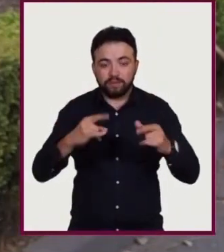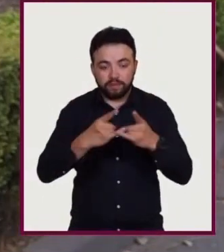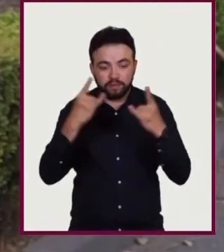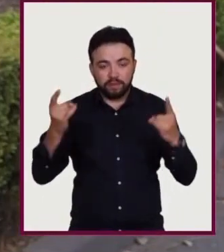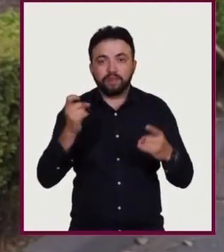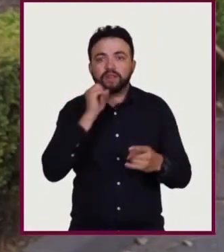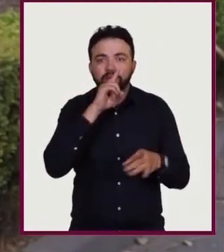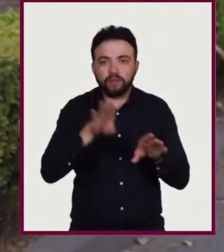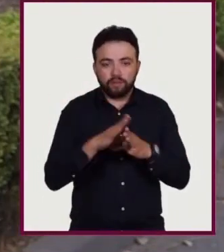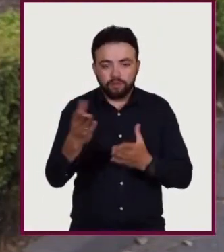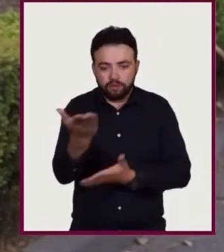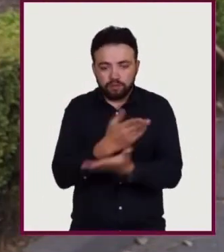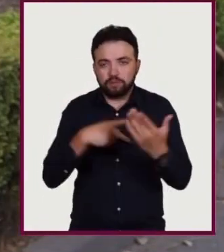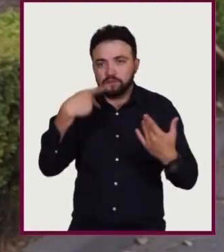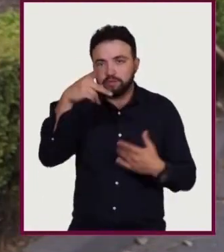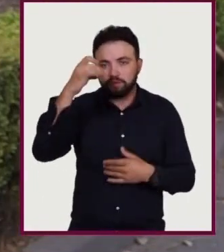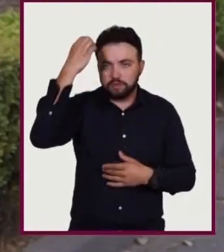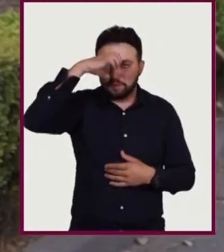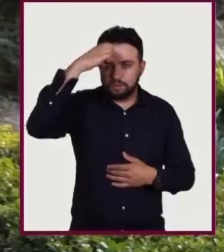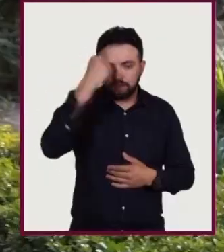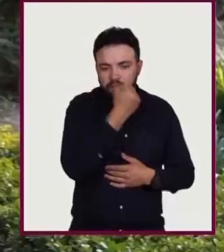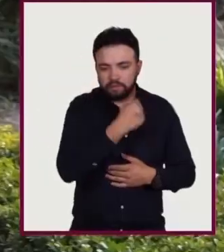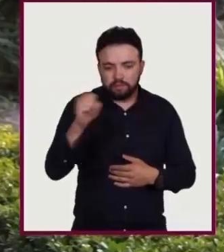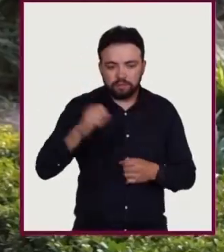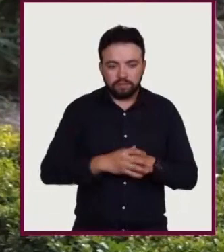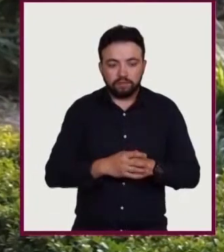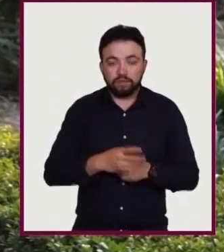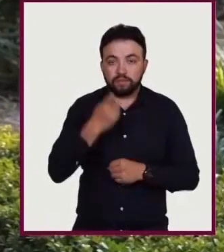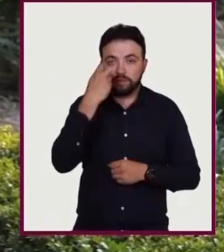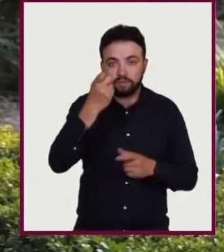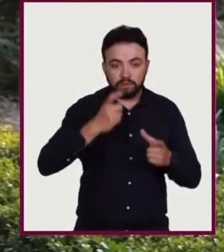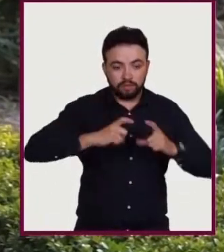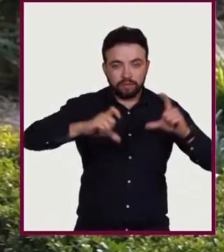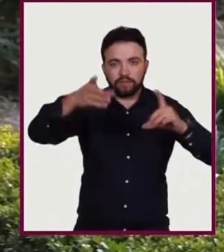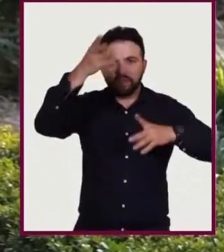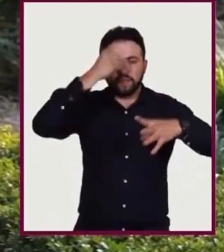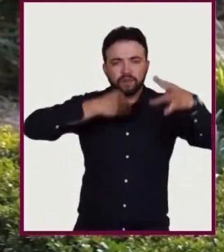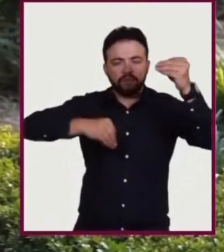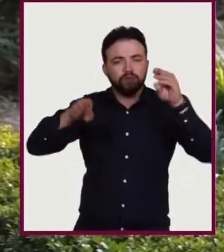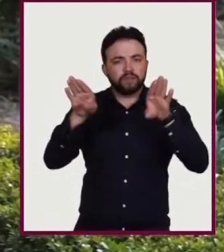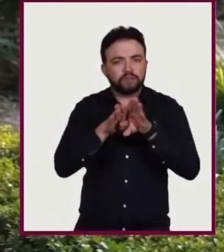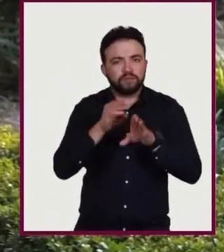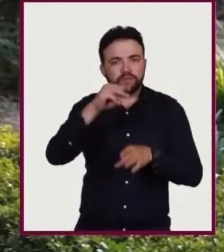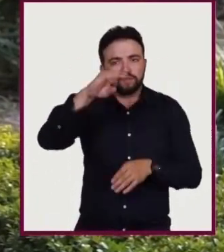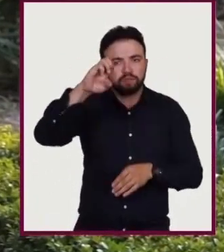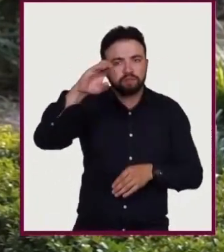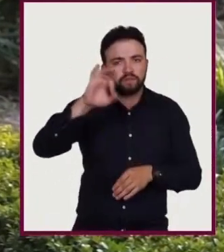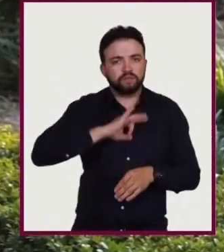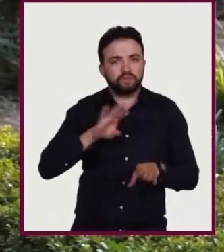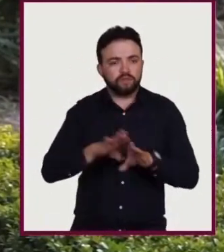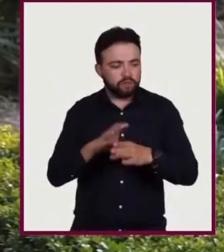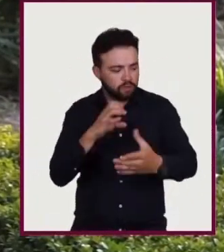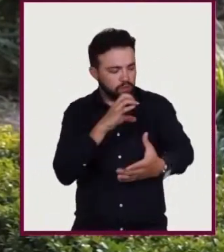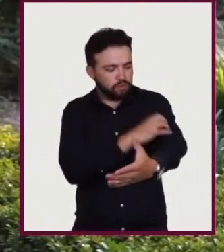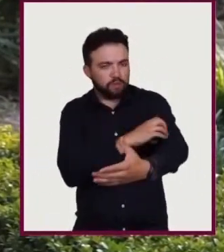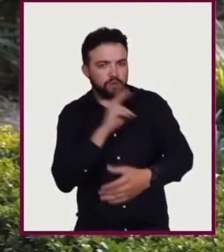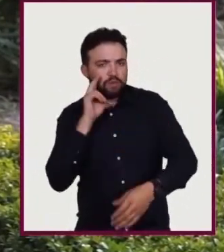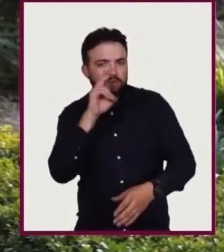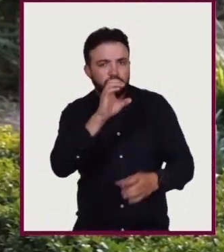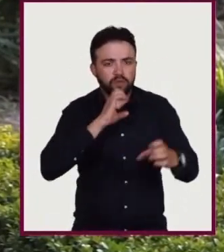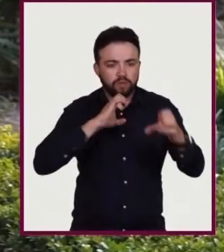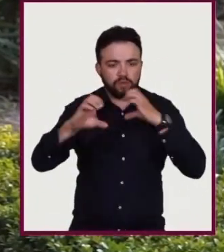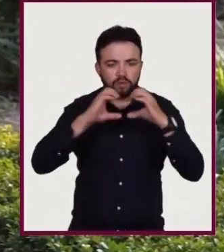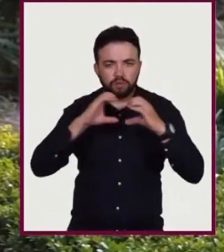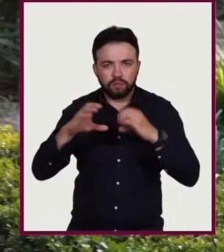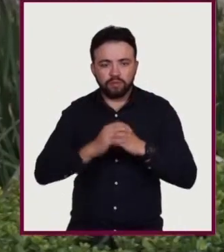por compartirnos tu talento y formas de explorar la vida. En este episodio aprendimos cómo es que los memes tienen un poder de comunicación visual y que son